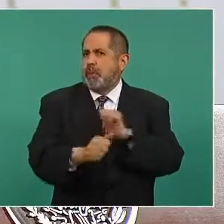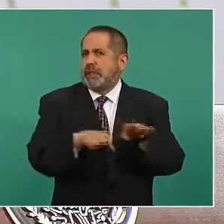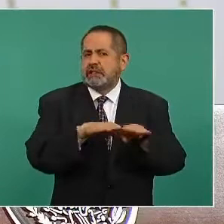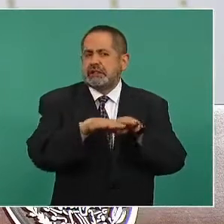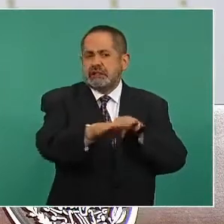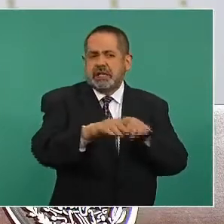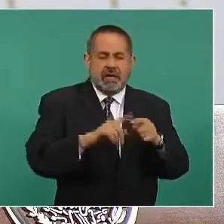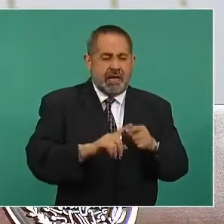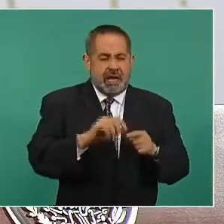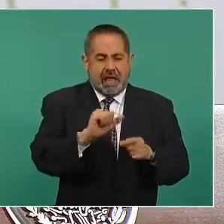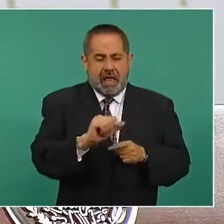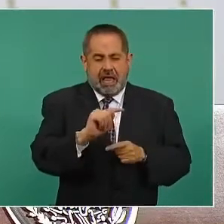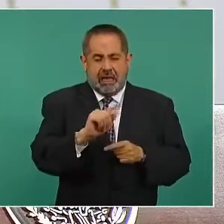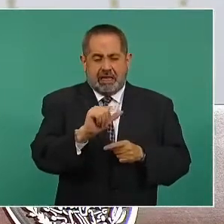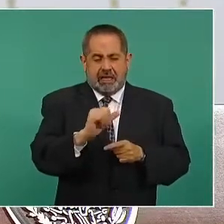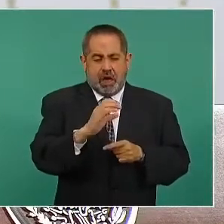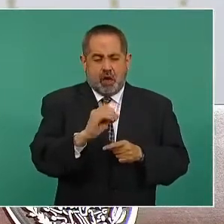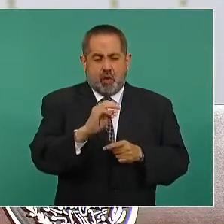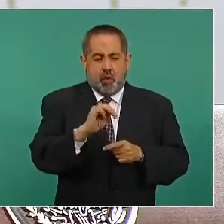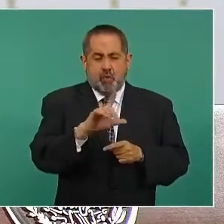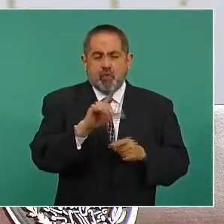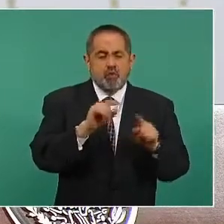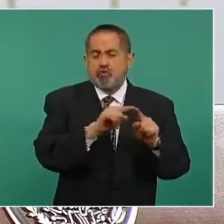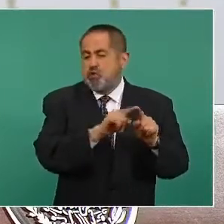de Atlacomulco.